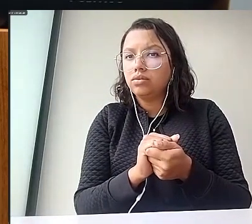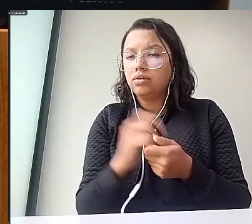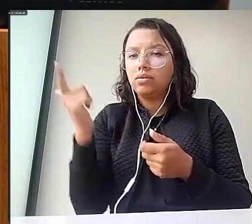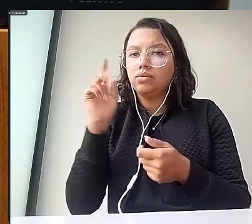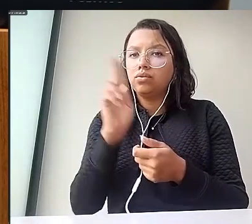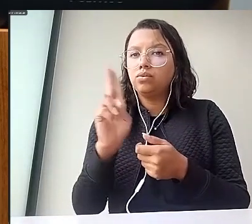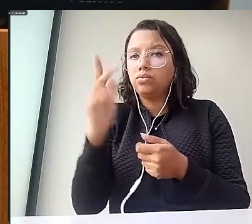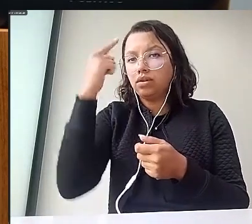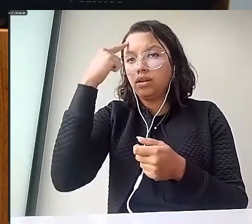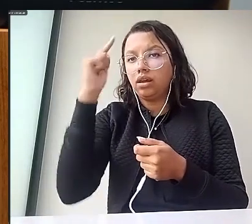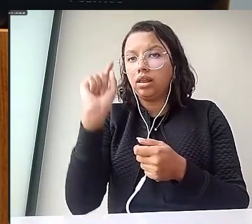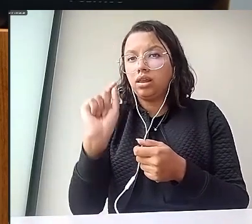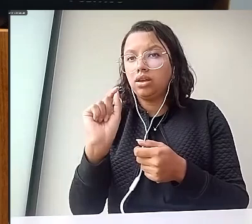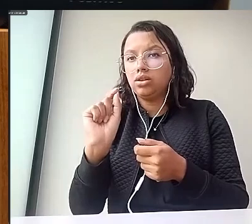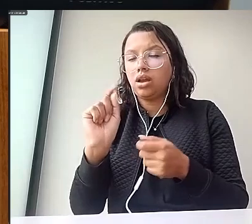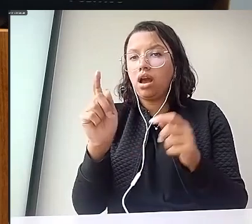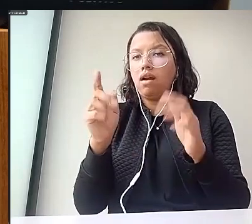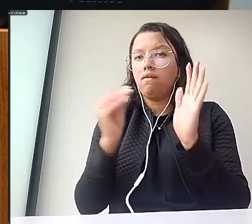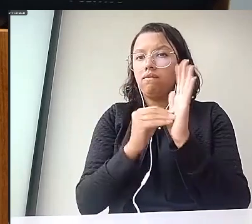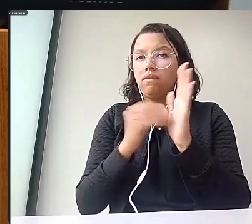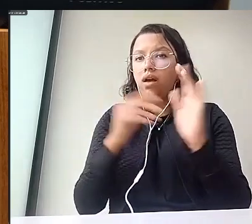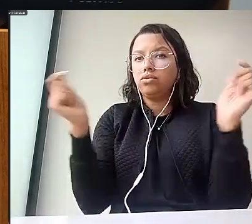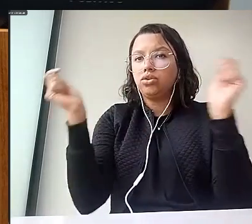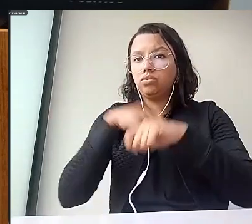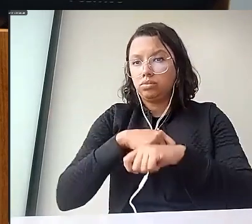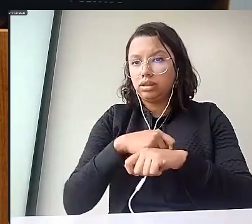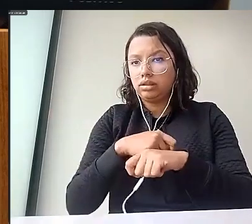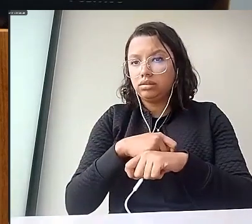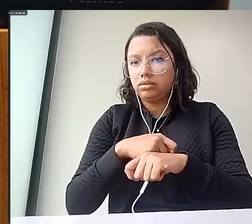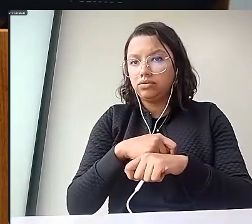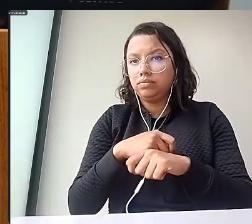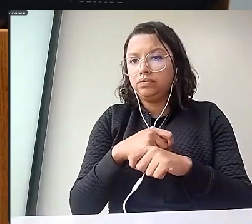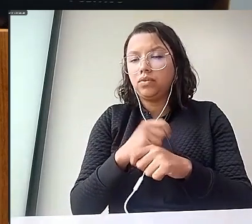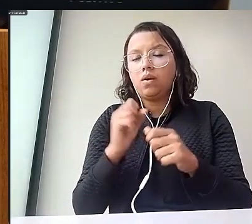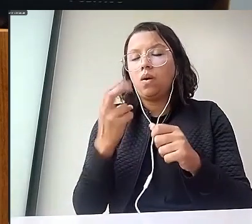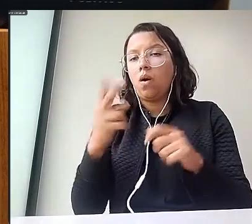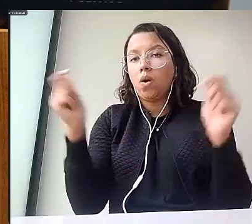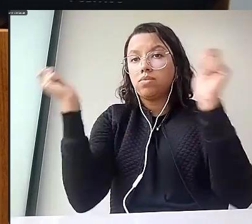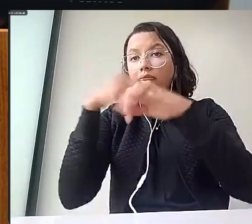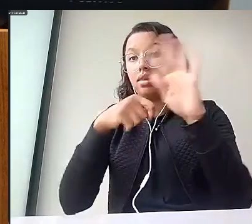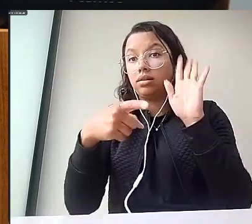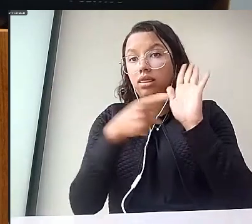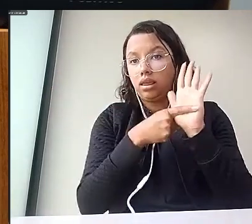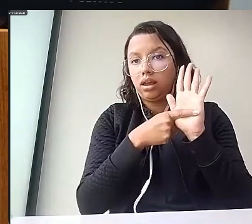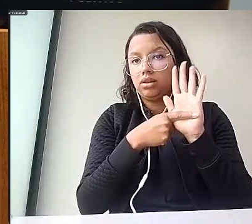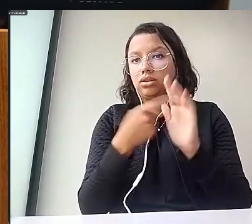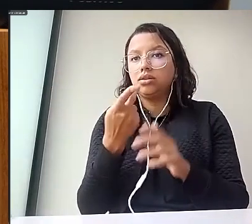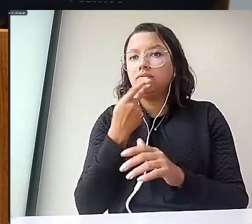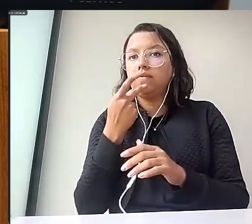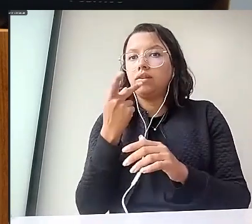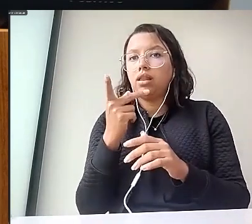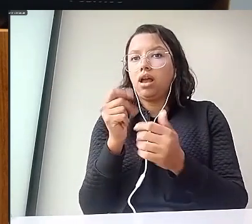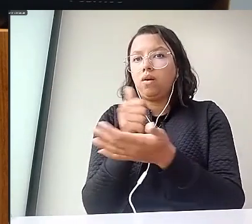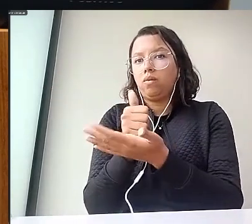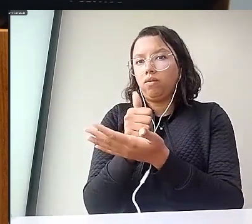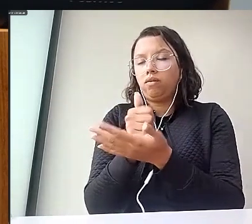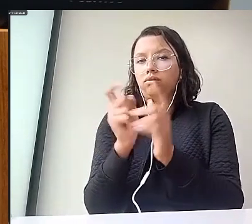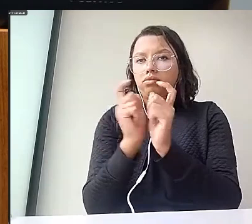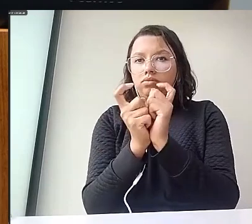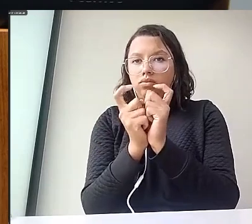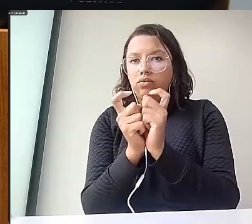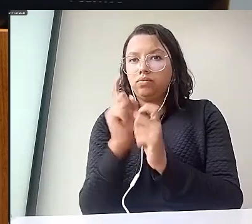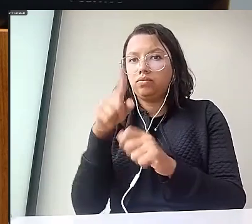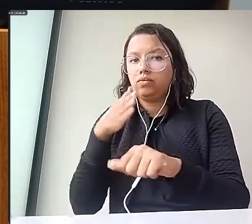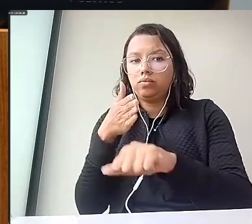de incompetencia negativa. Es decir, que el legislador no ha intervenido o no